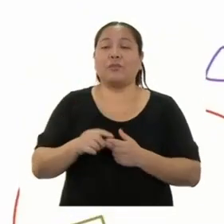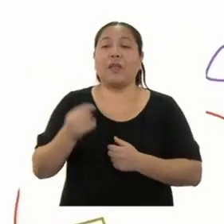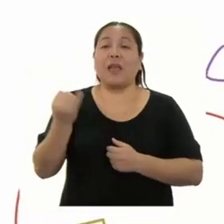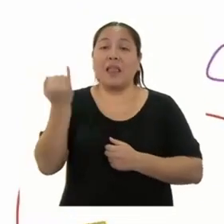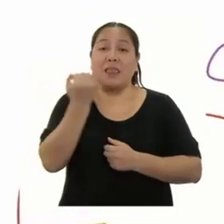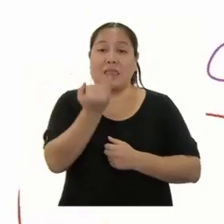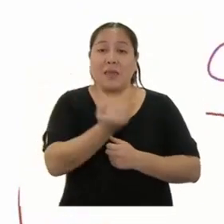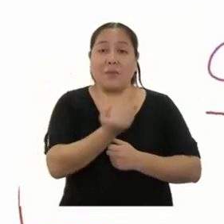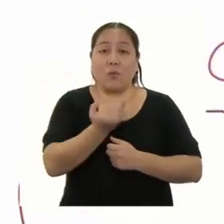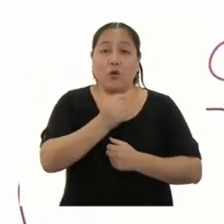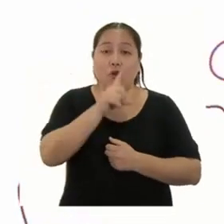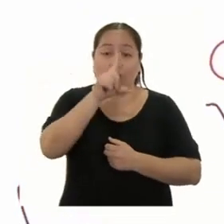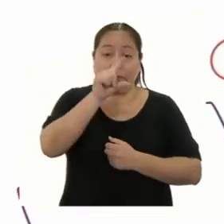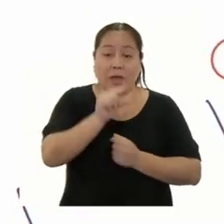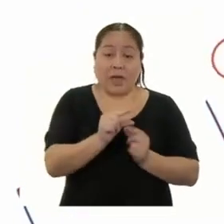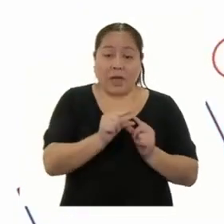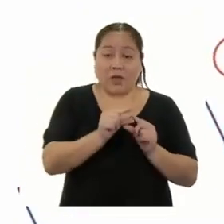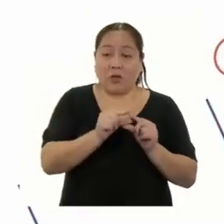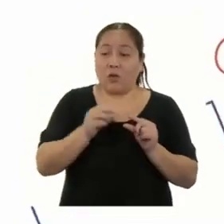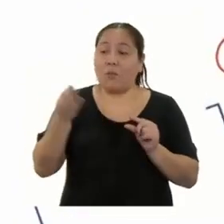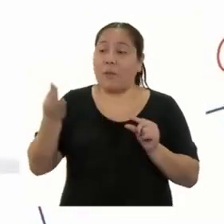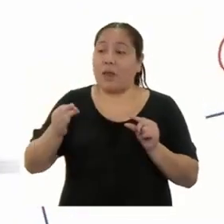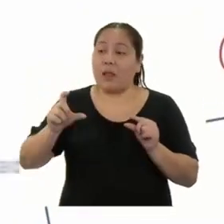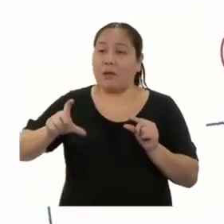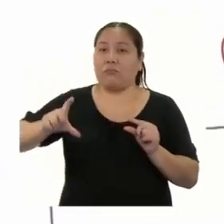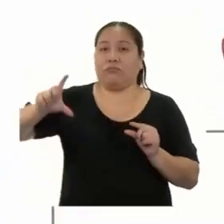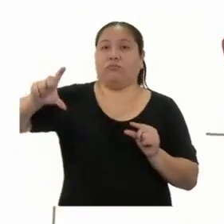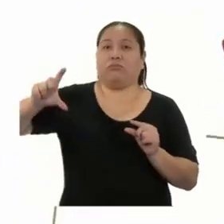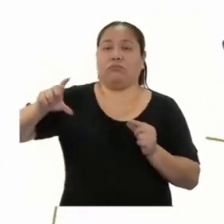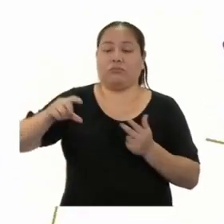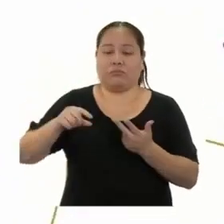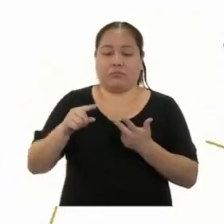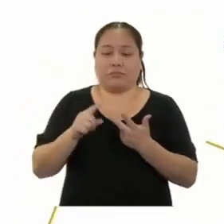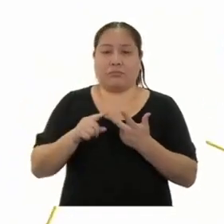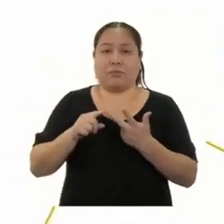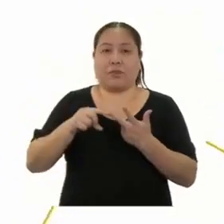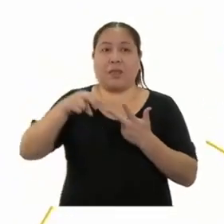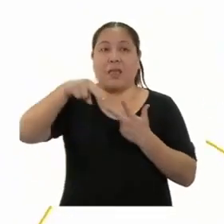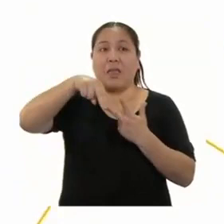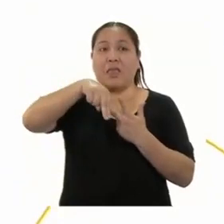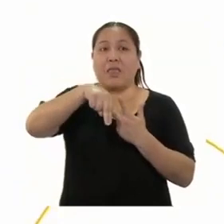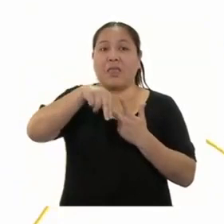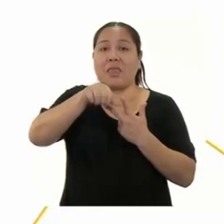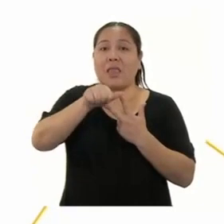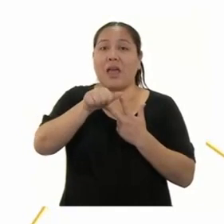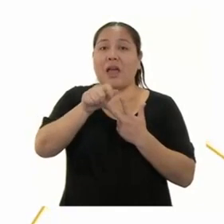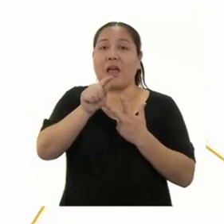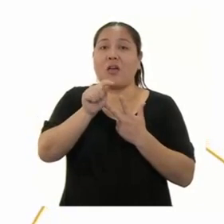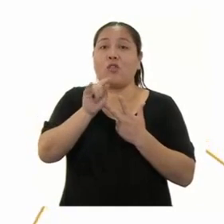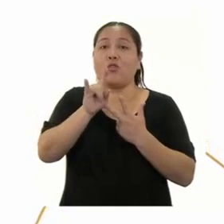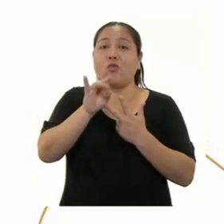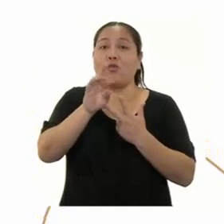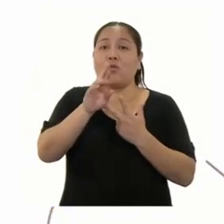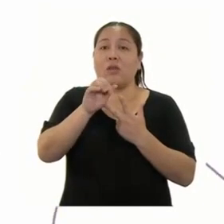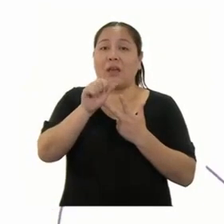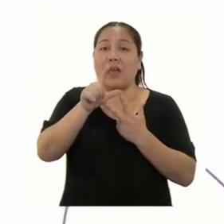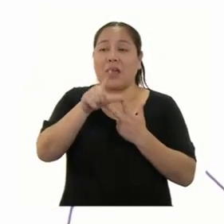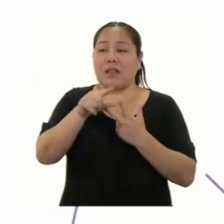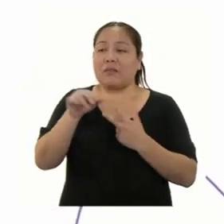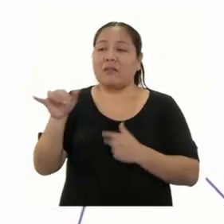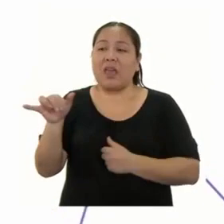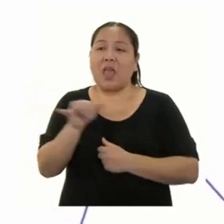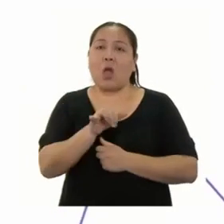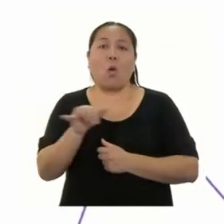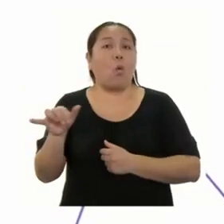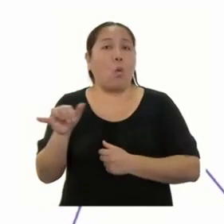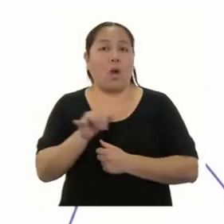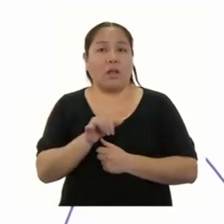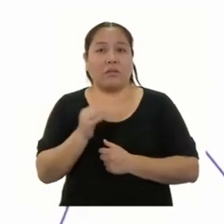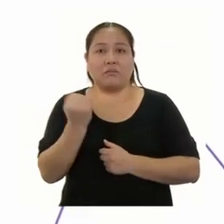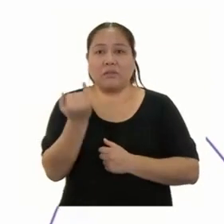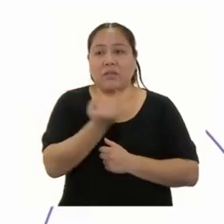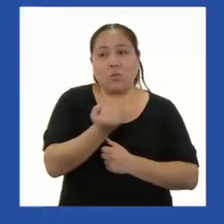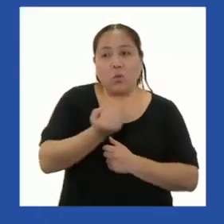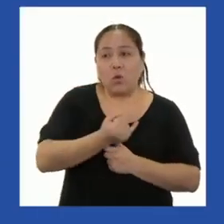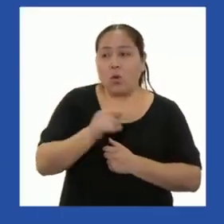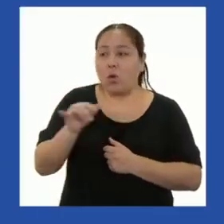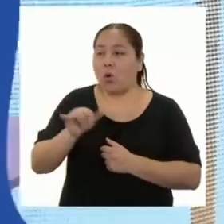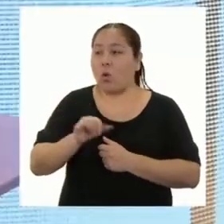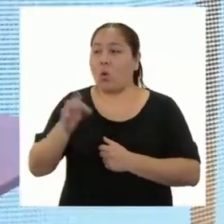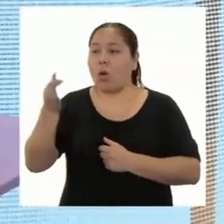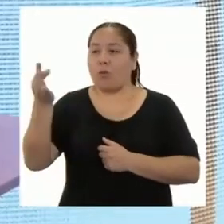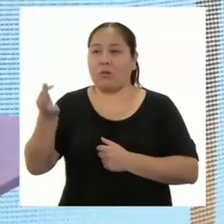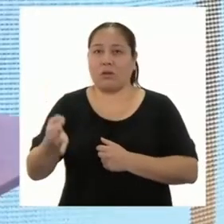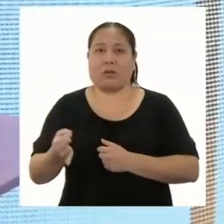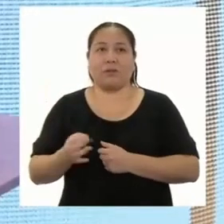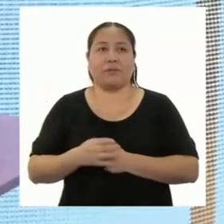realidad. Escala natural, cuando el valor del dibujo es igual al valor de la realidad. Si en